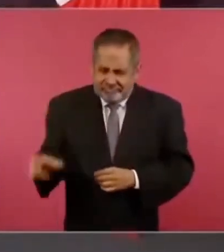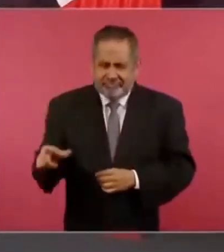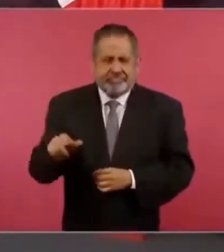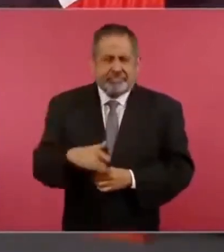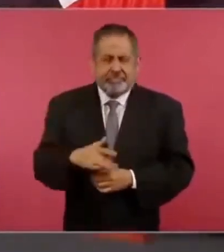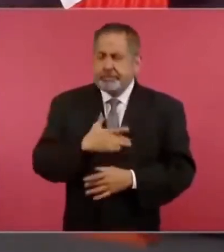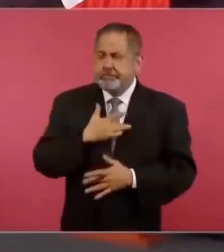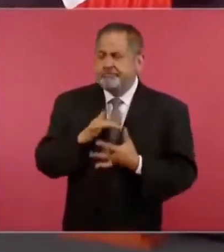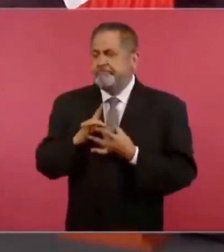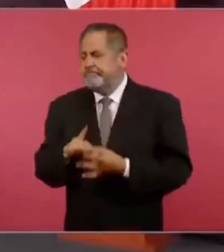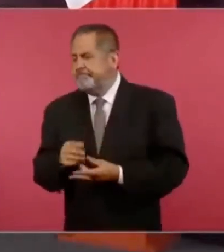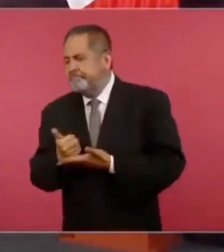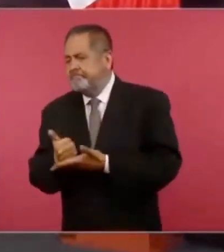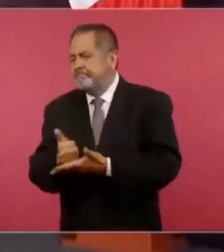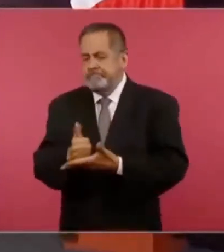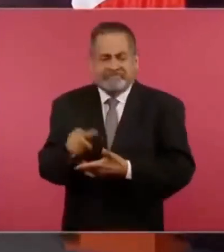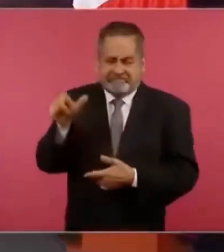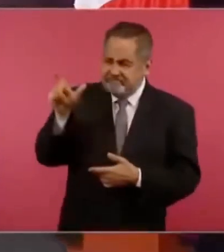humano,